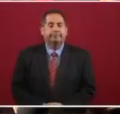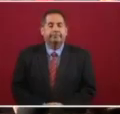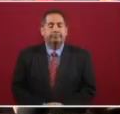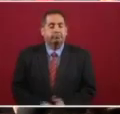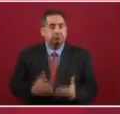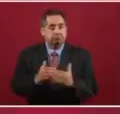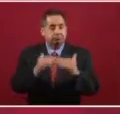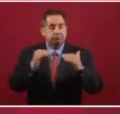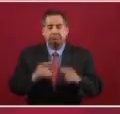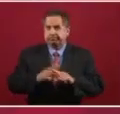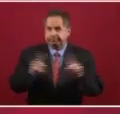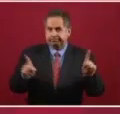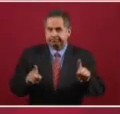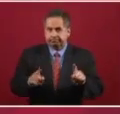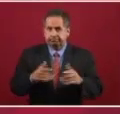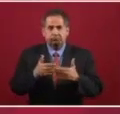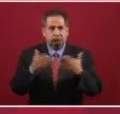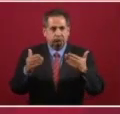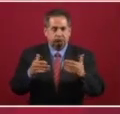ahora hay independencia